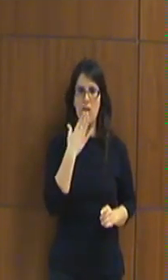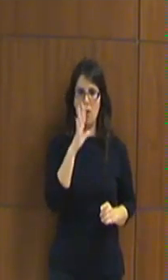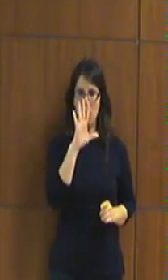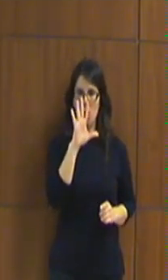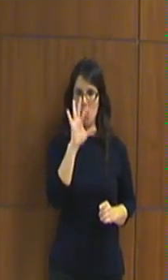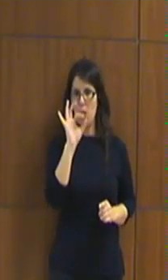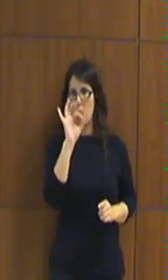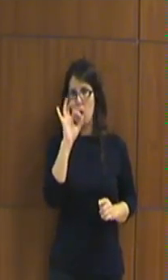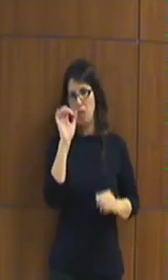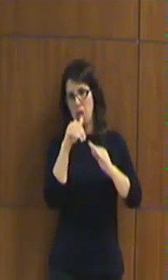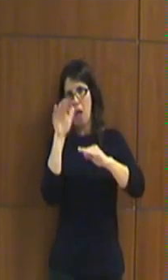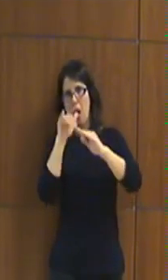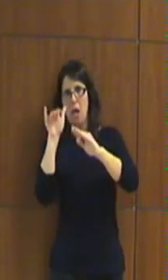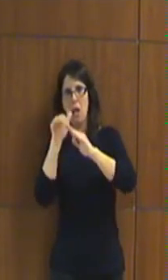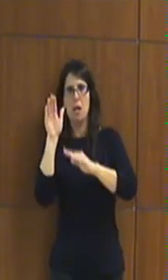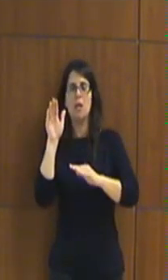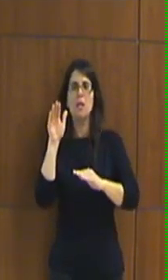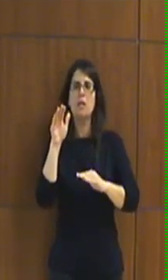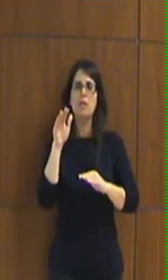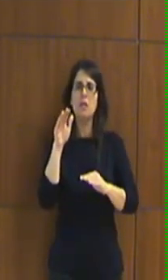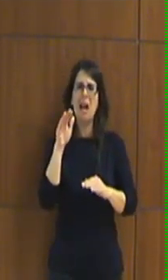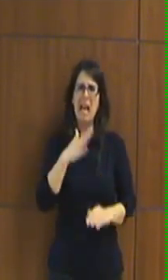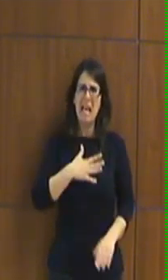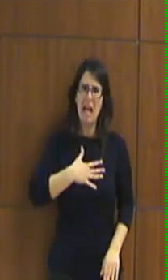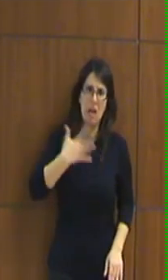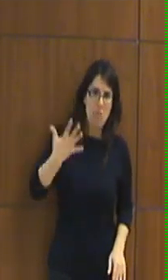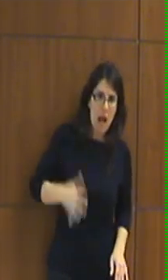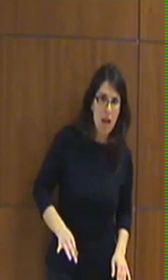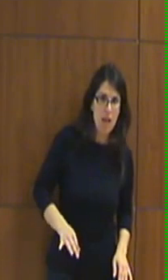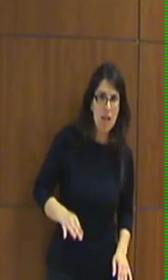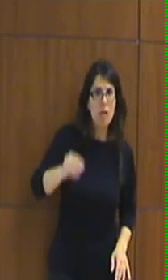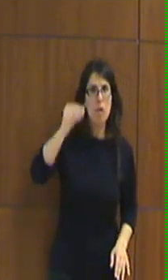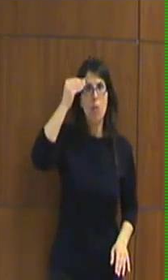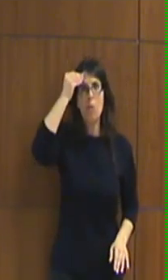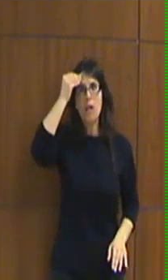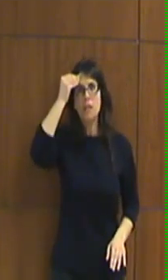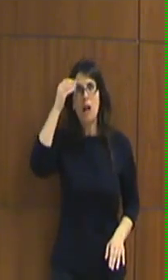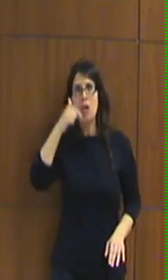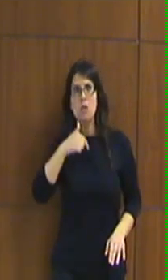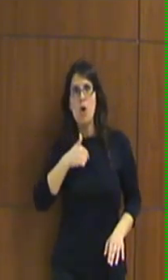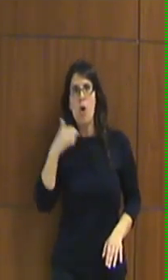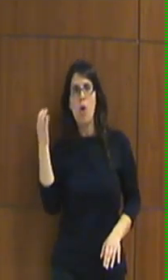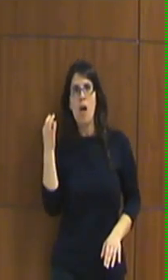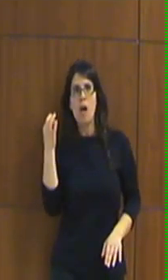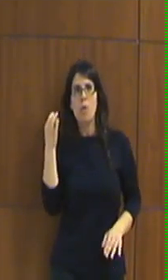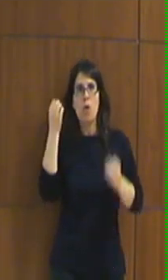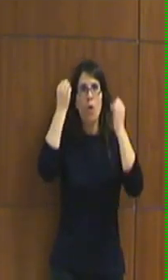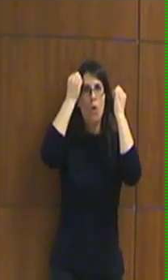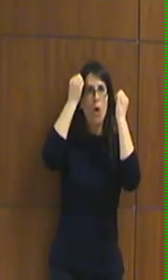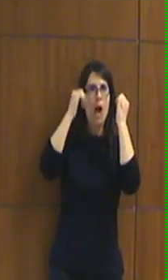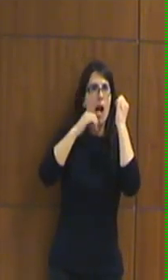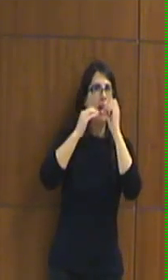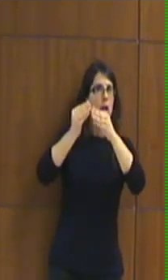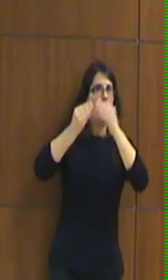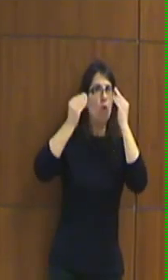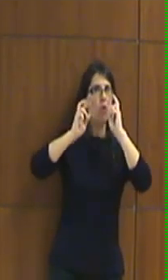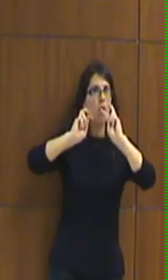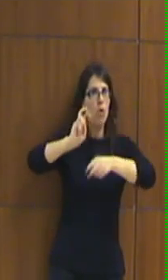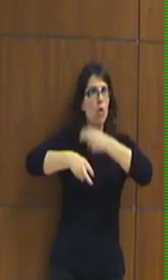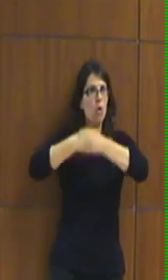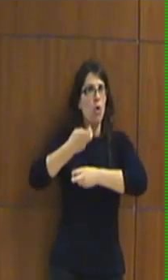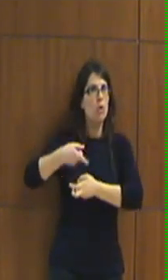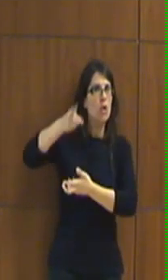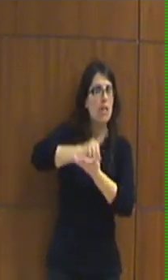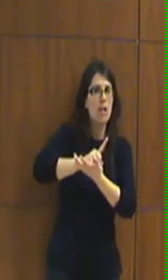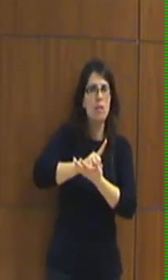arriba no sea capaz de pensar en que se tiene que reciclar. Porque es un problema no de ubicación geográfica,